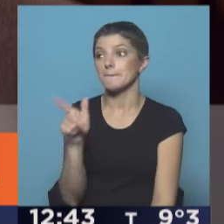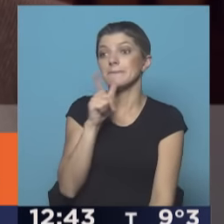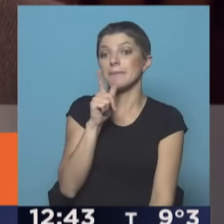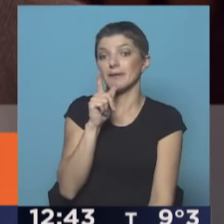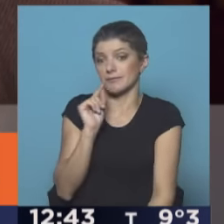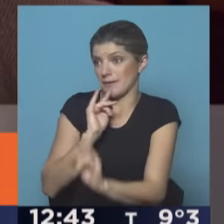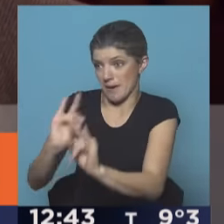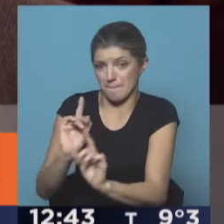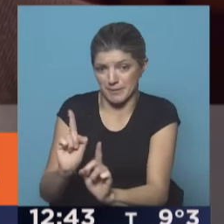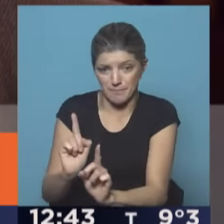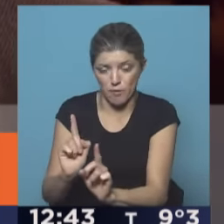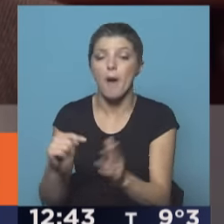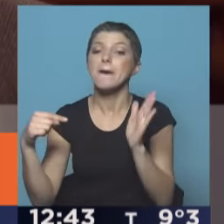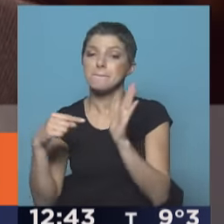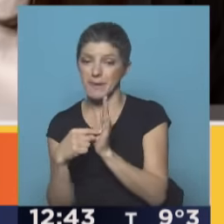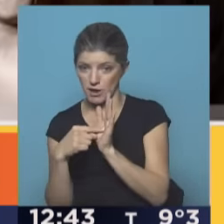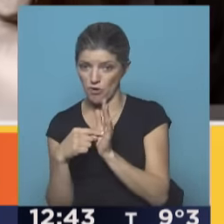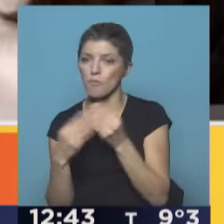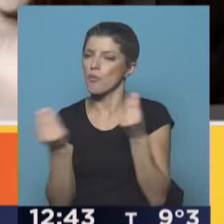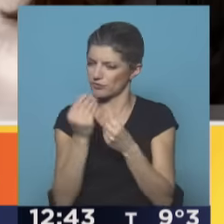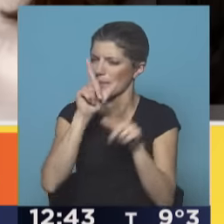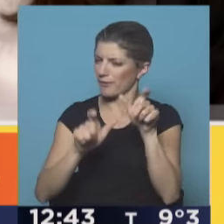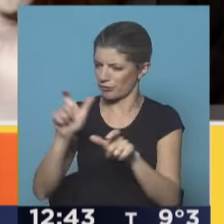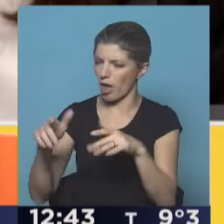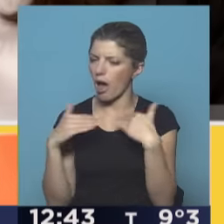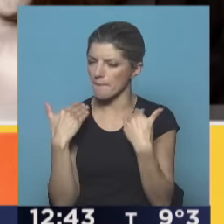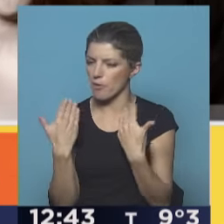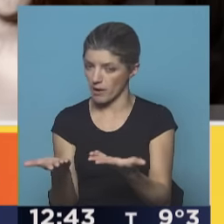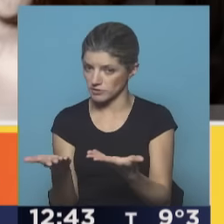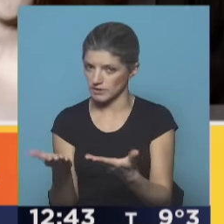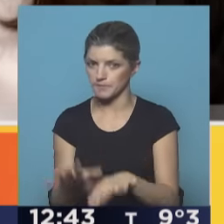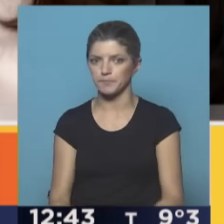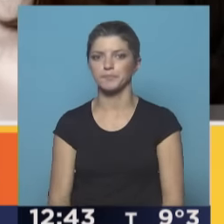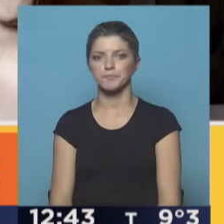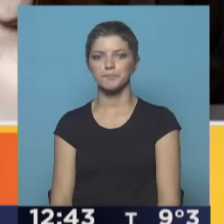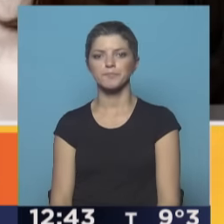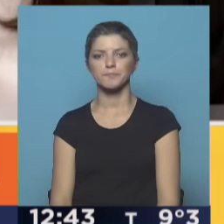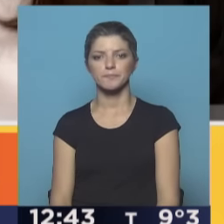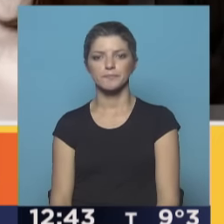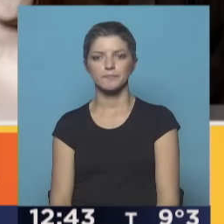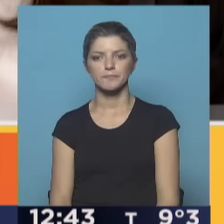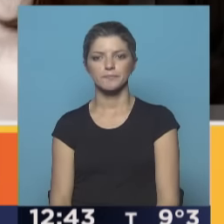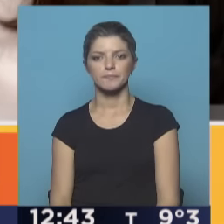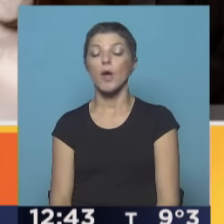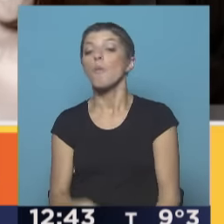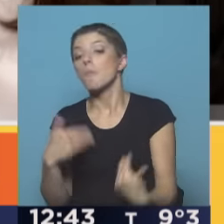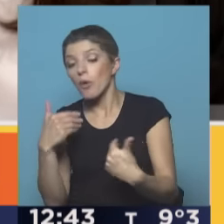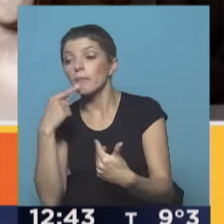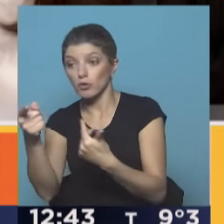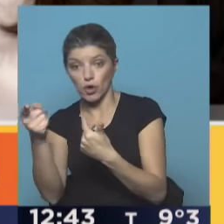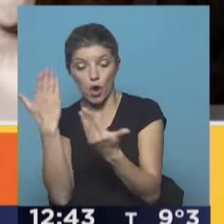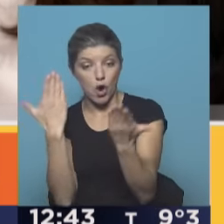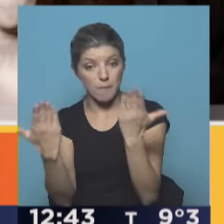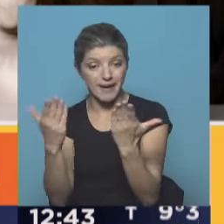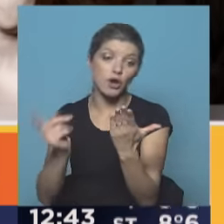él pero sirve a mucha gente mucha gente Eh es yo lo hay que compararlo con con otros